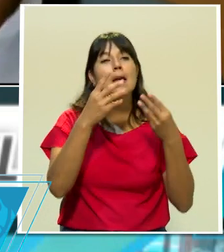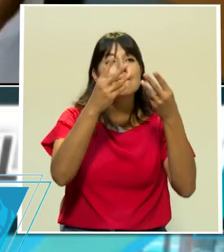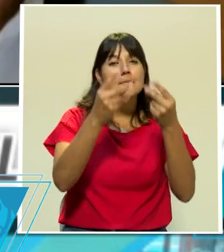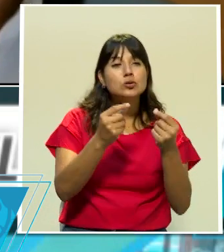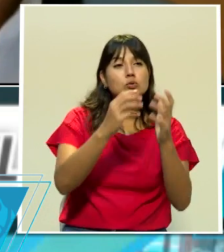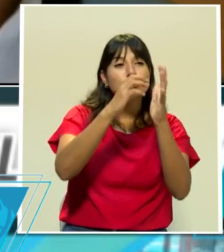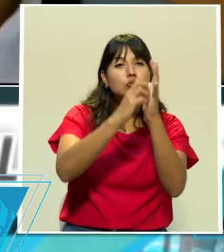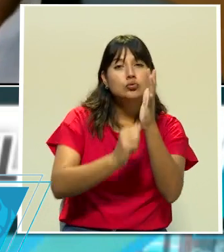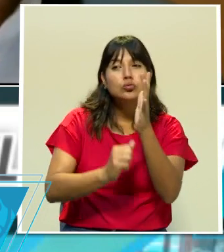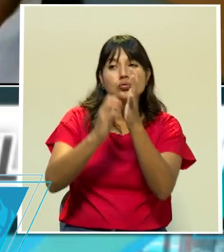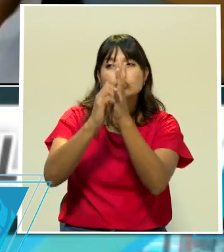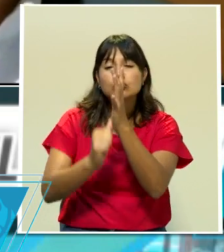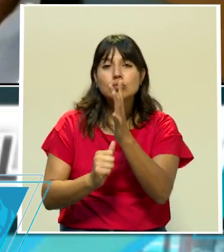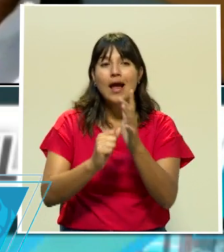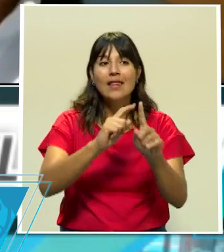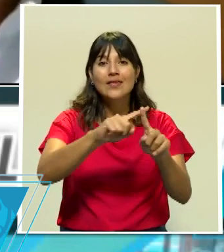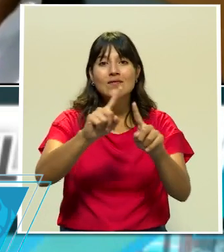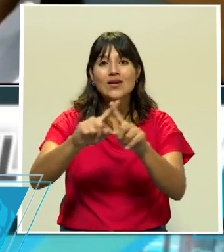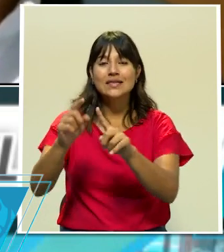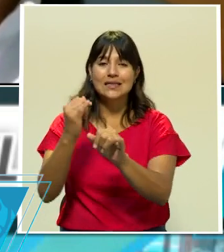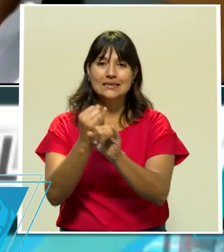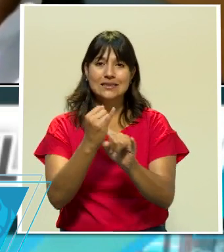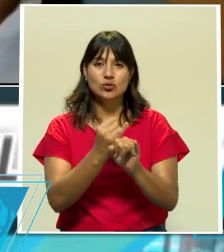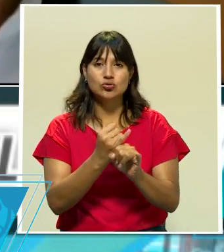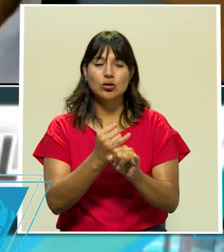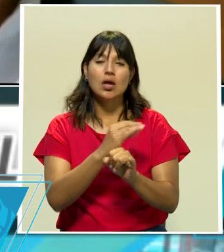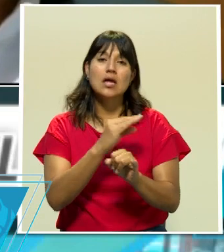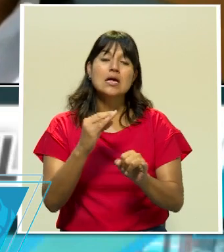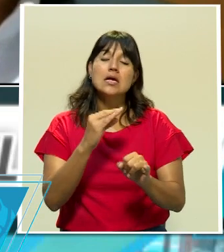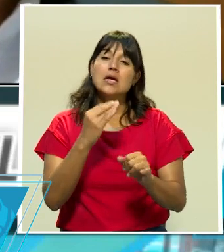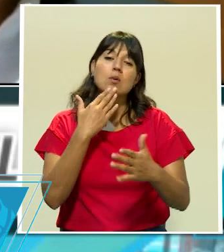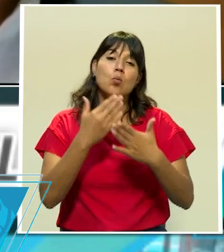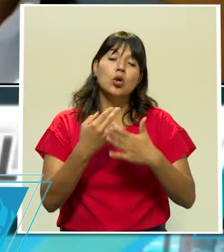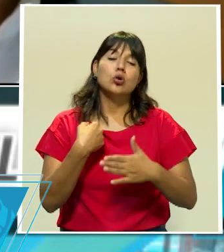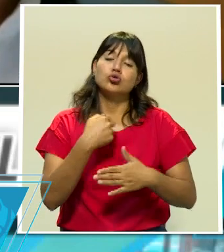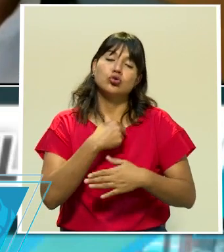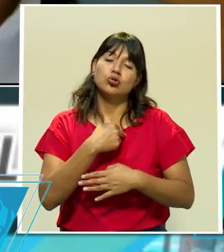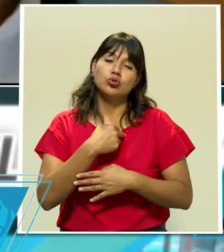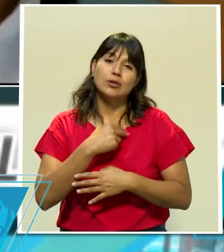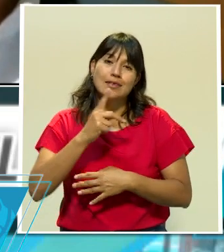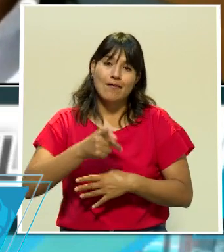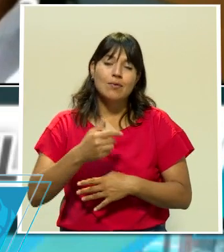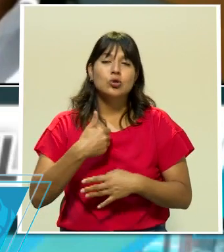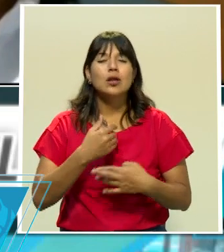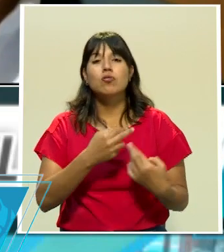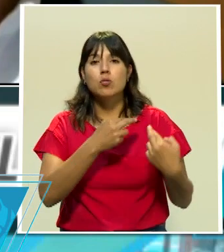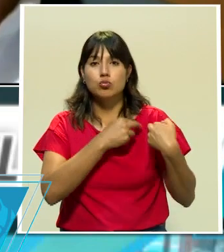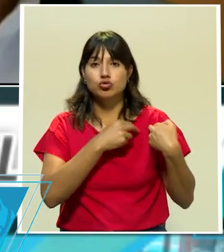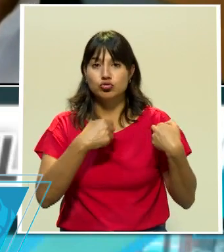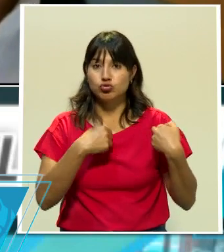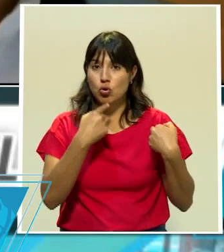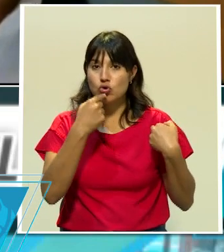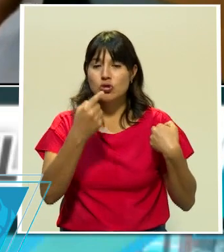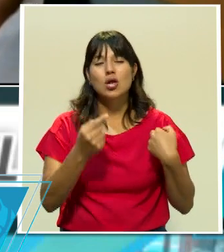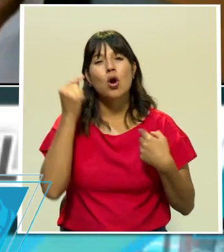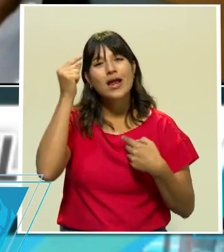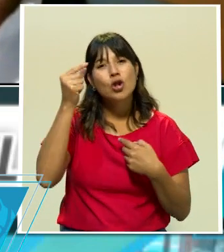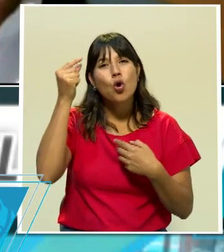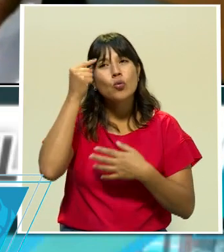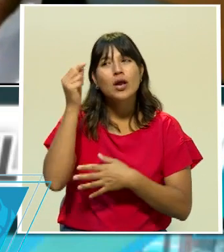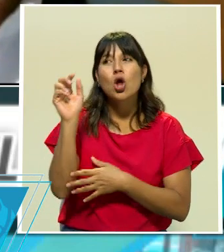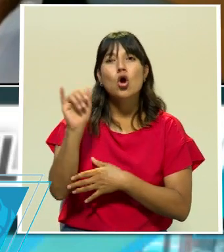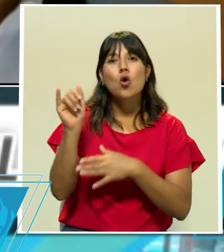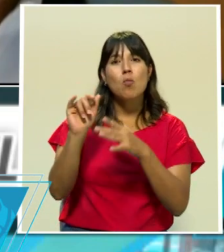los recortes a todas las instituciones, y bueno, no podemos ser tan irresponsables. Yo he dicho que el Estado es como la